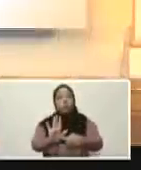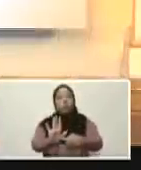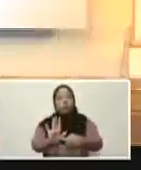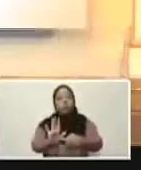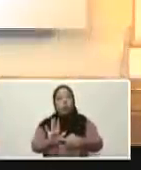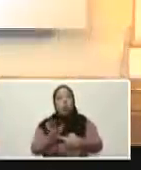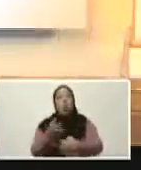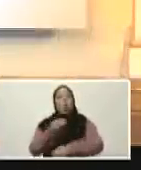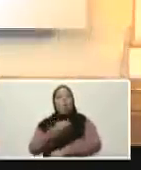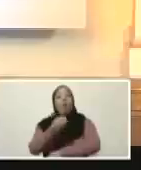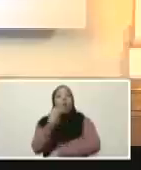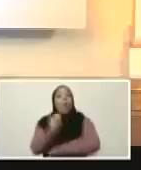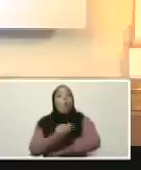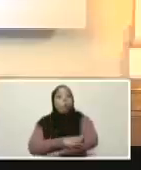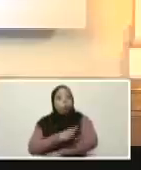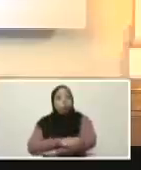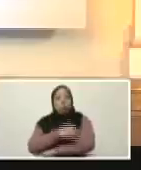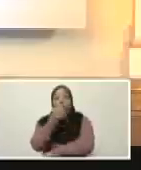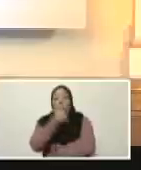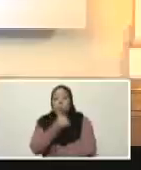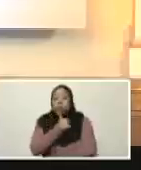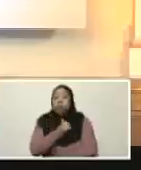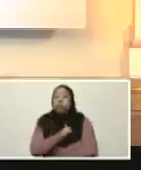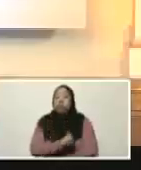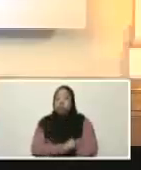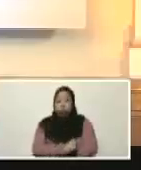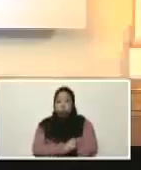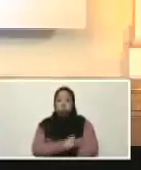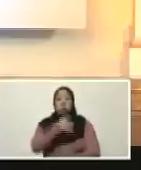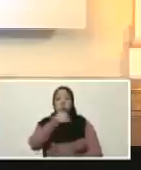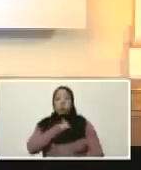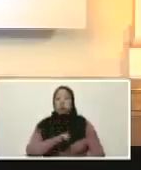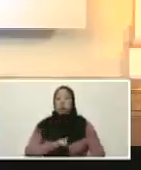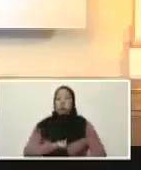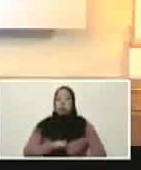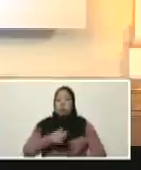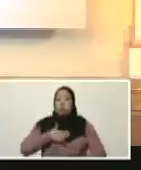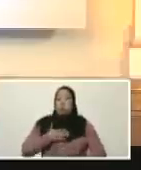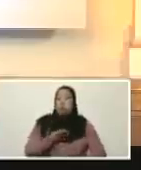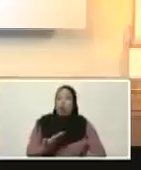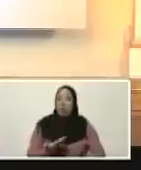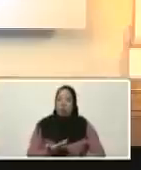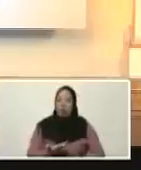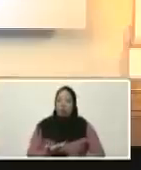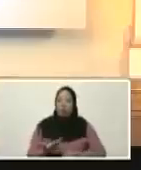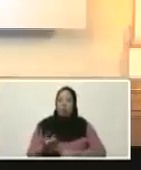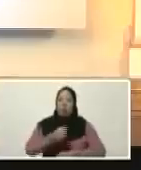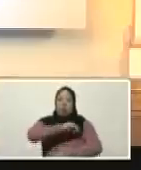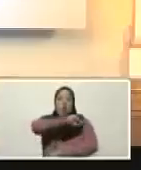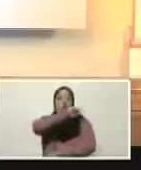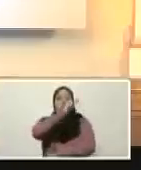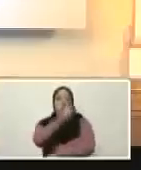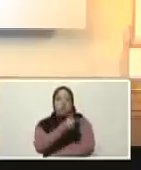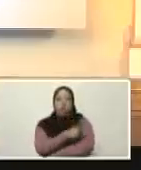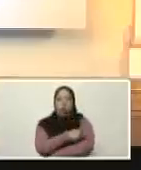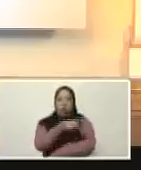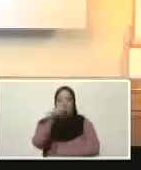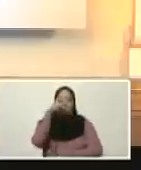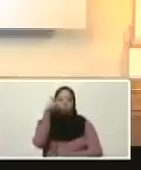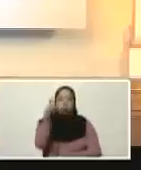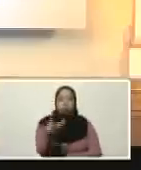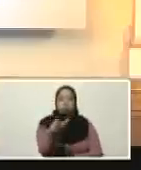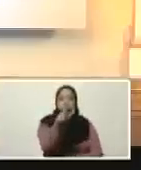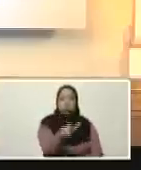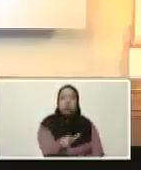de qué está hecho. Ha demostrado la madera férrea y